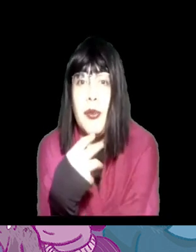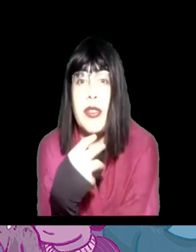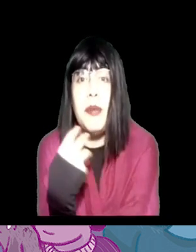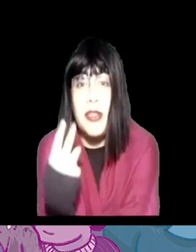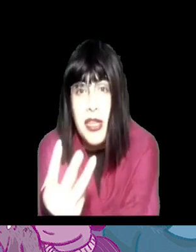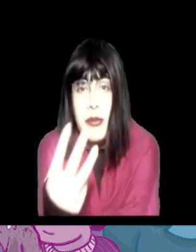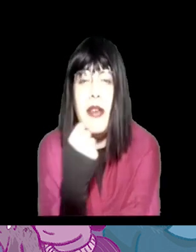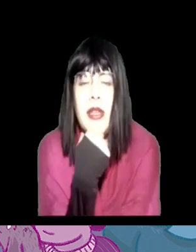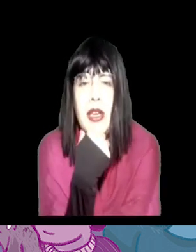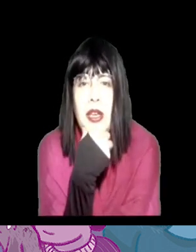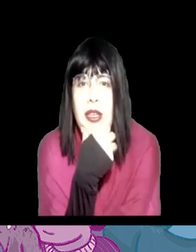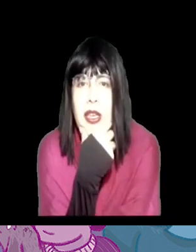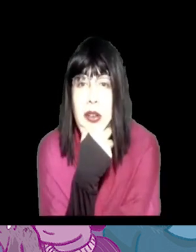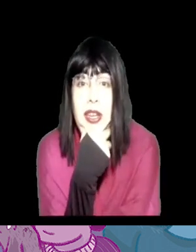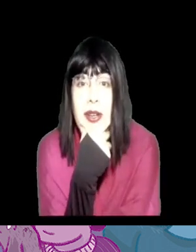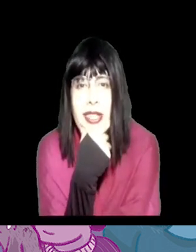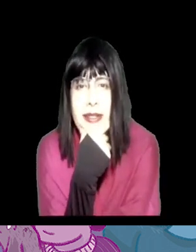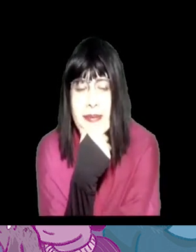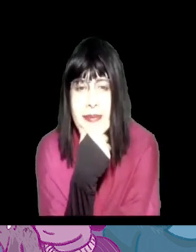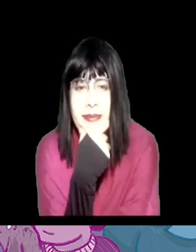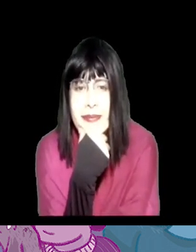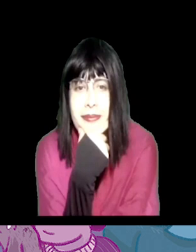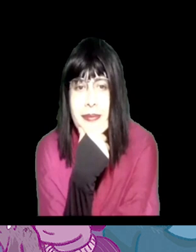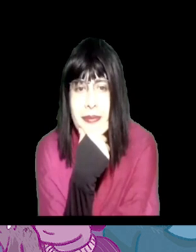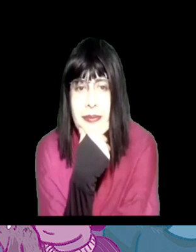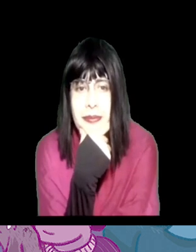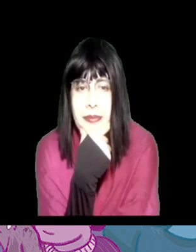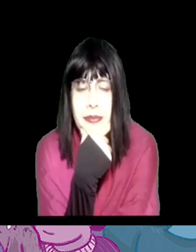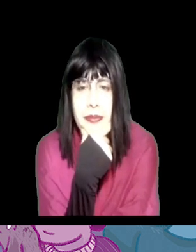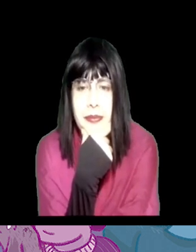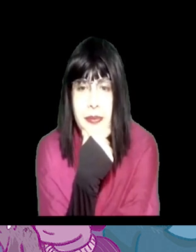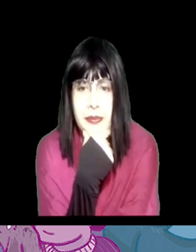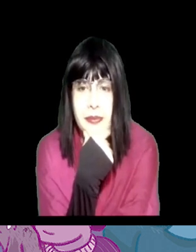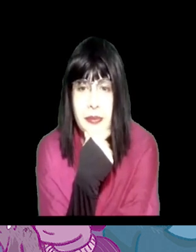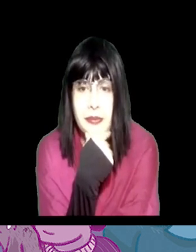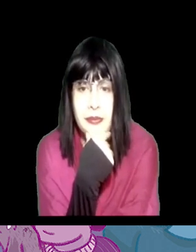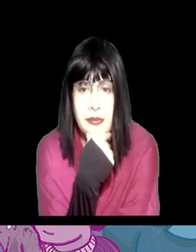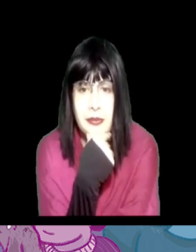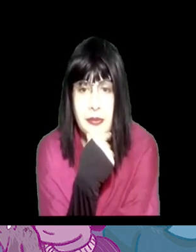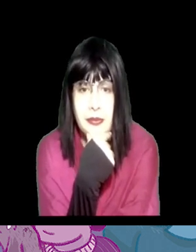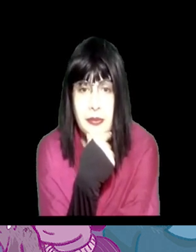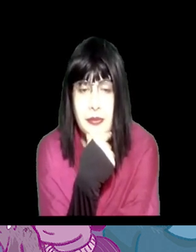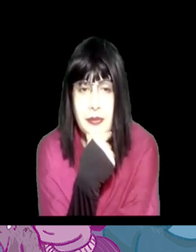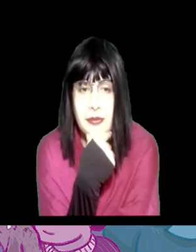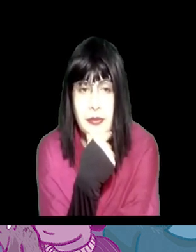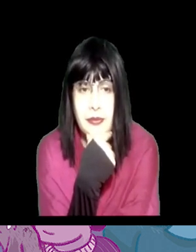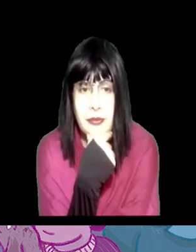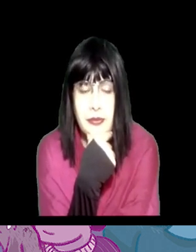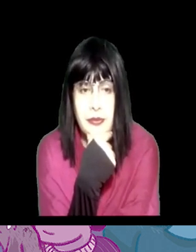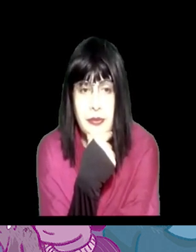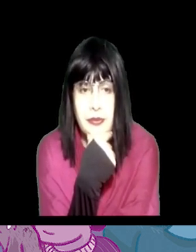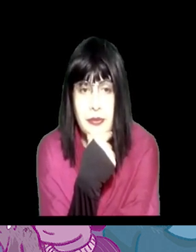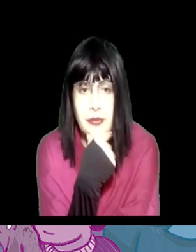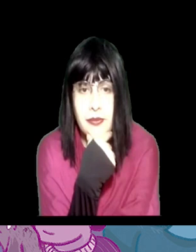año que vivimos sin pandemia. ¿Qué nos quieres contar? Sí, bueno, este año, con la entrada en vigencia de la